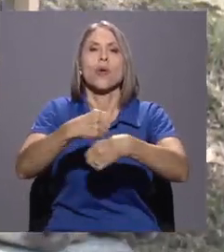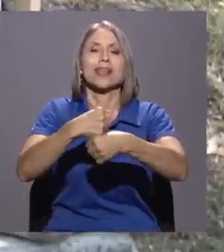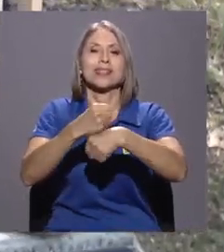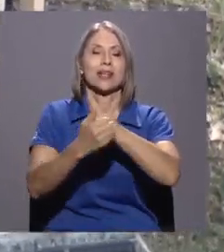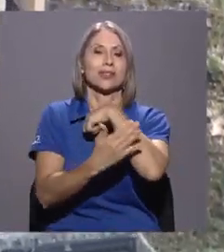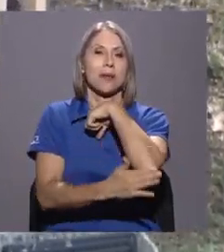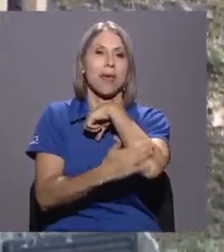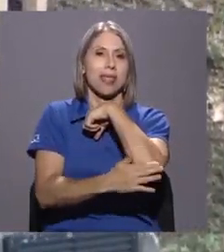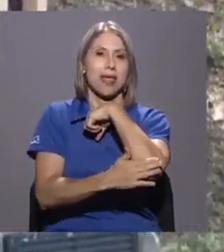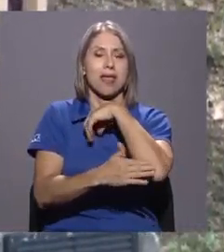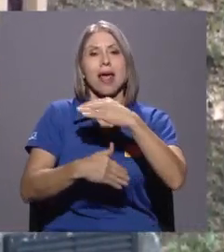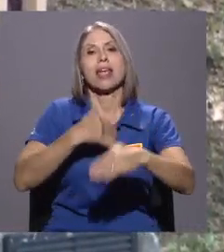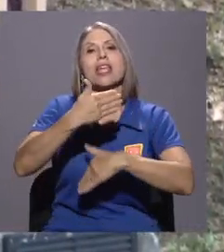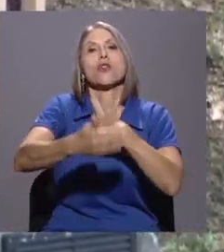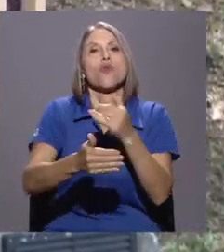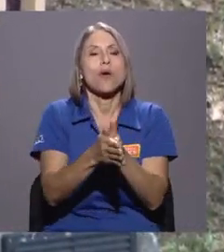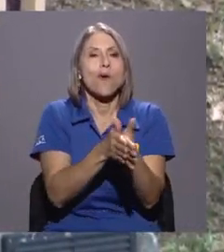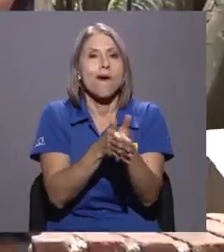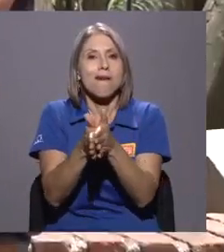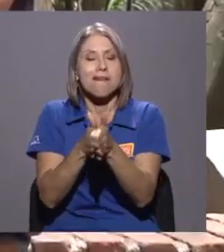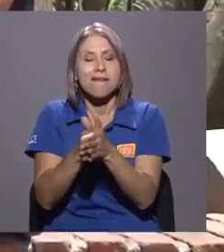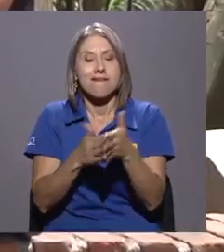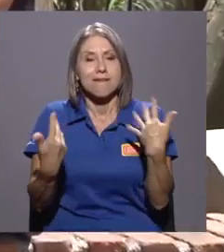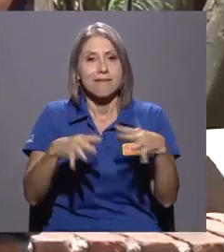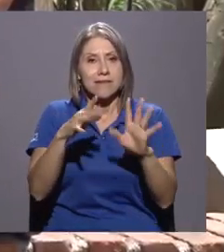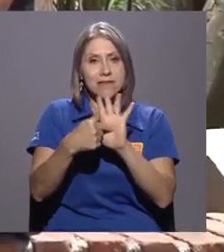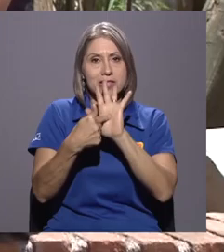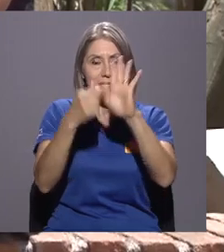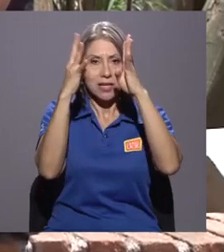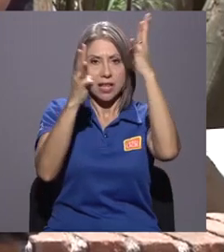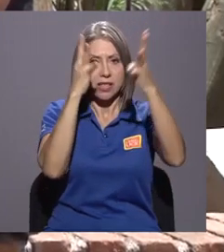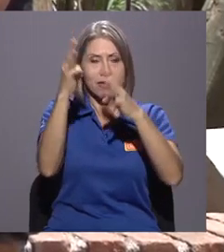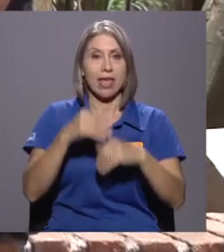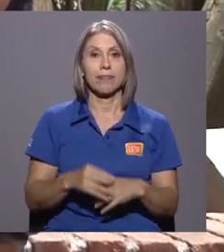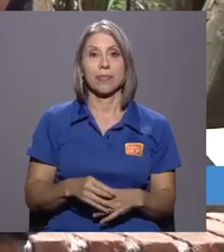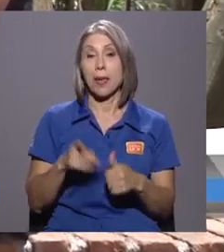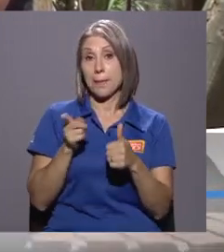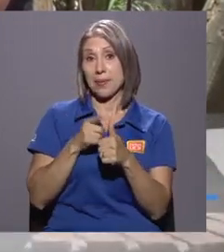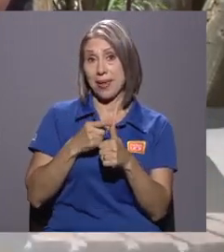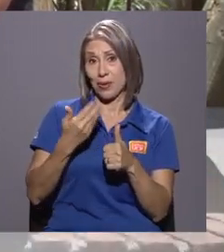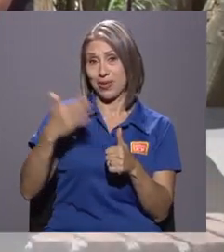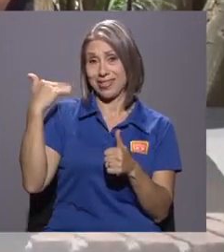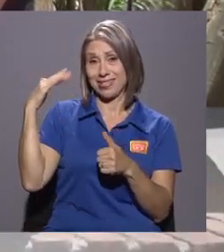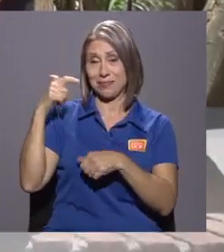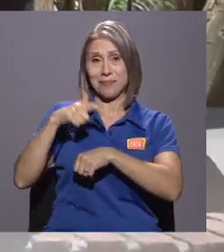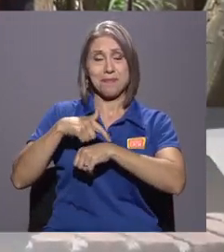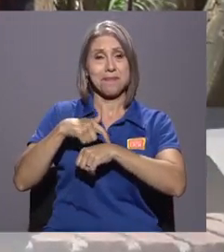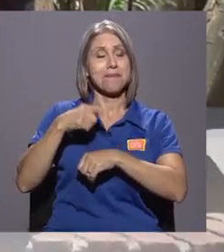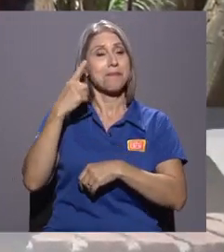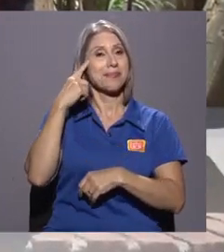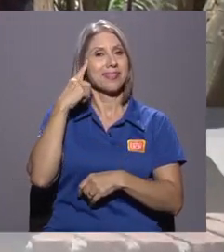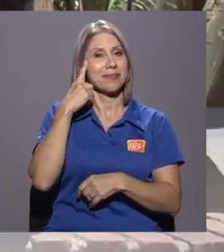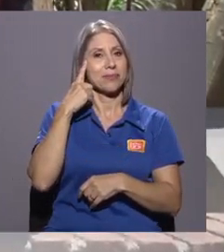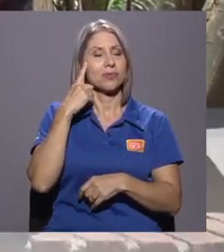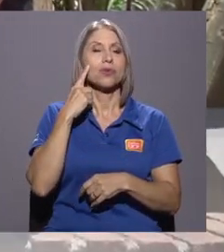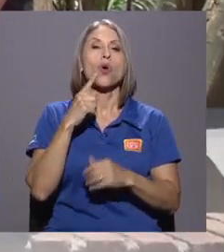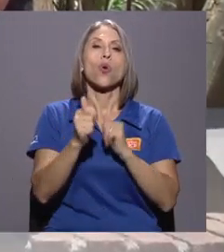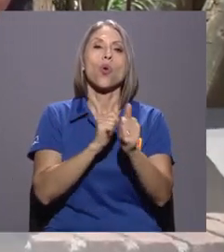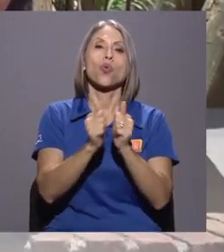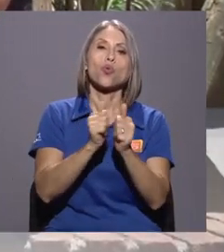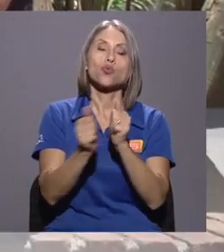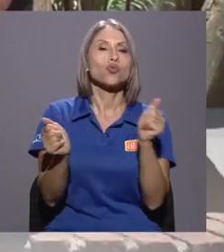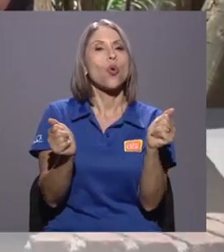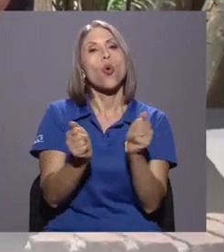y hacerlos explotar su creatividad. Inicialmente desarrollando un concurso con una problemática específica,